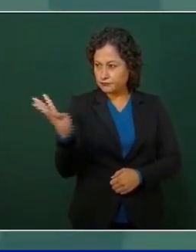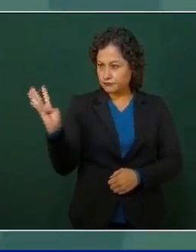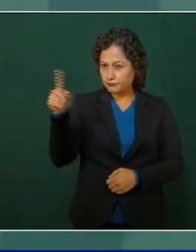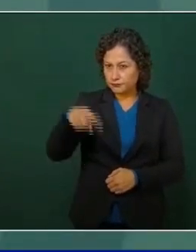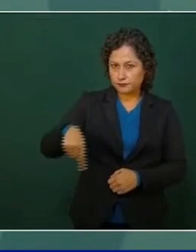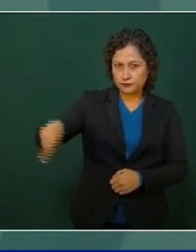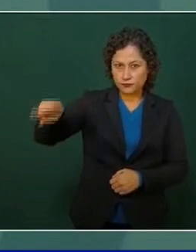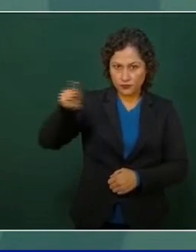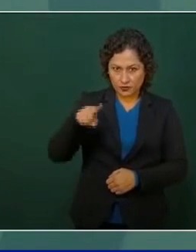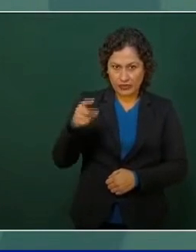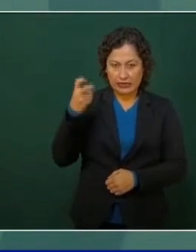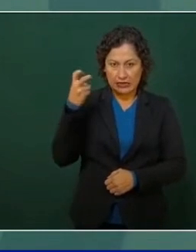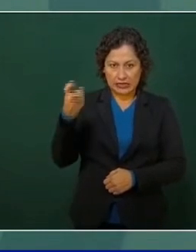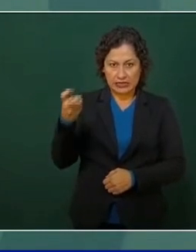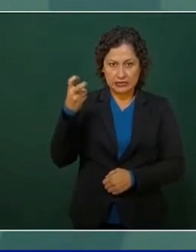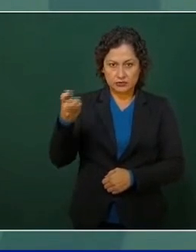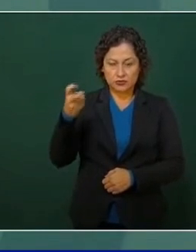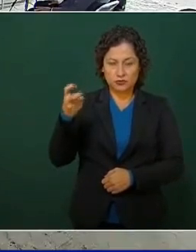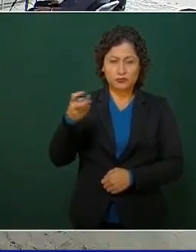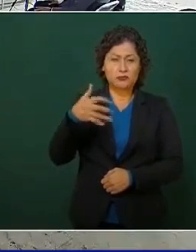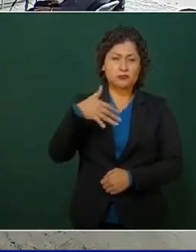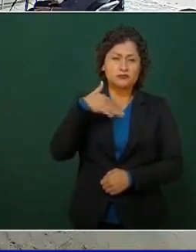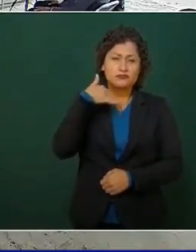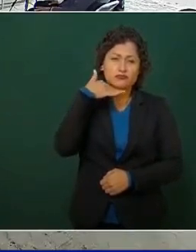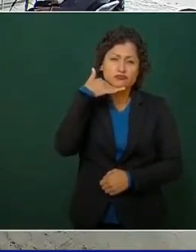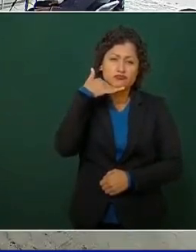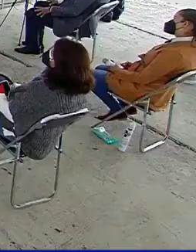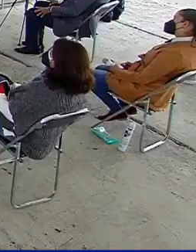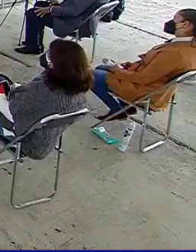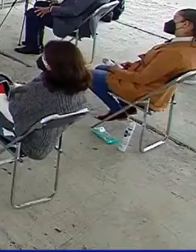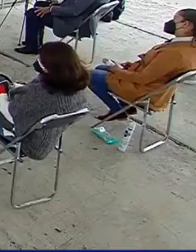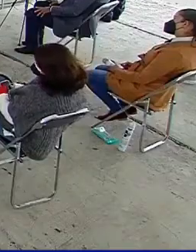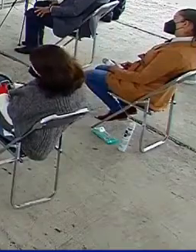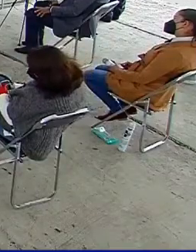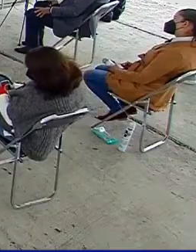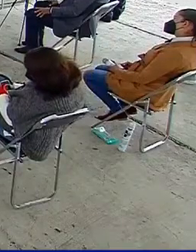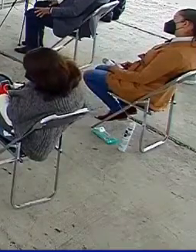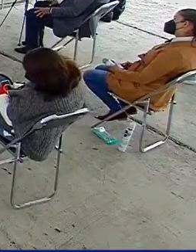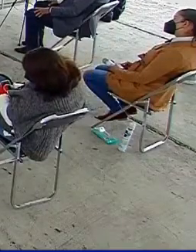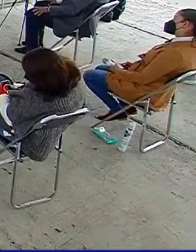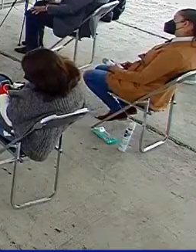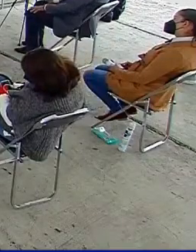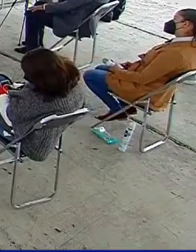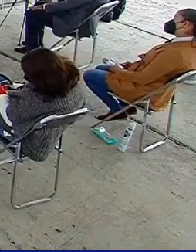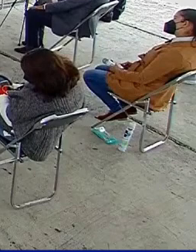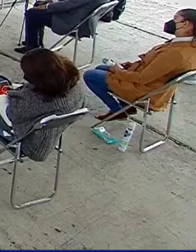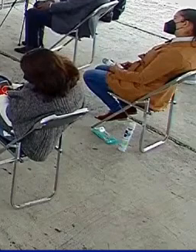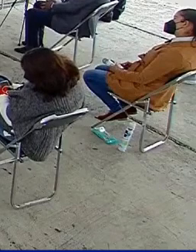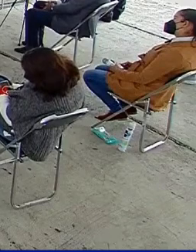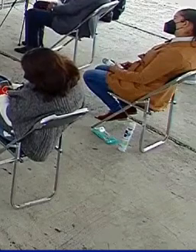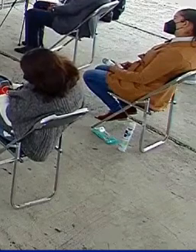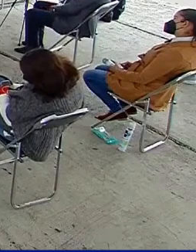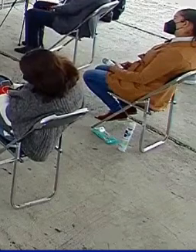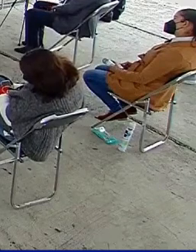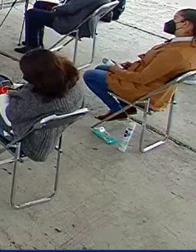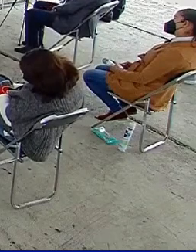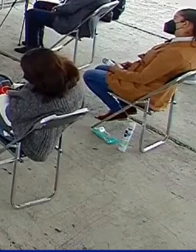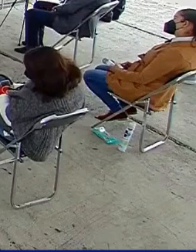corrupción que prevalecía y sigue, desgraciadamente, porque va a llevar tiempo